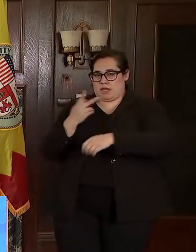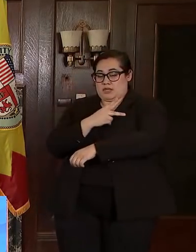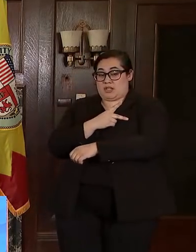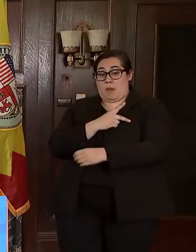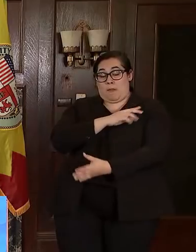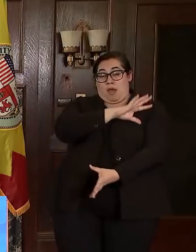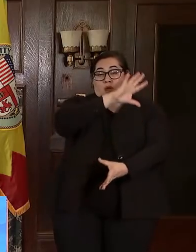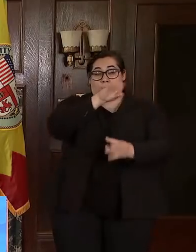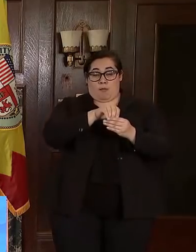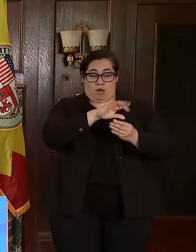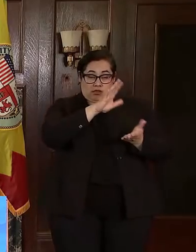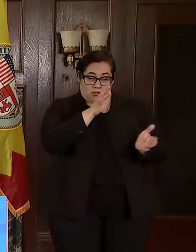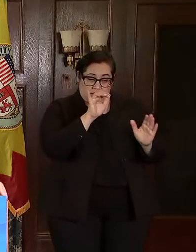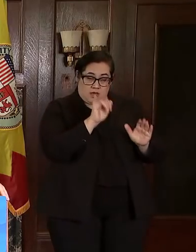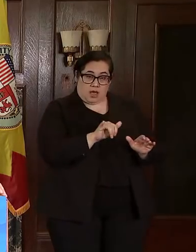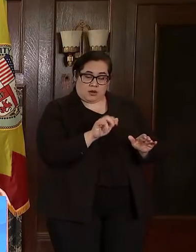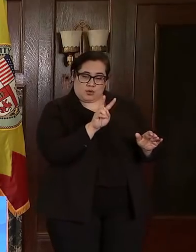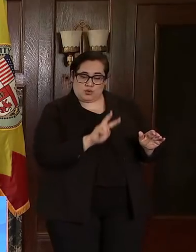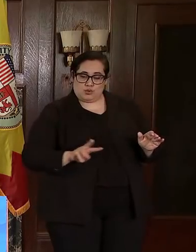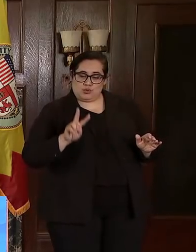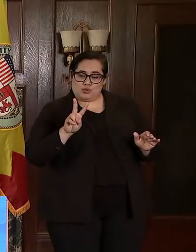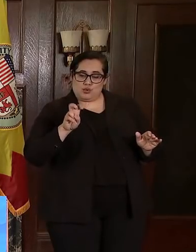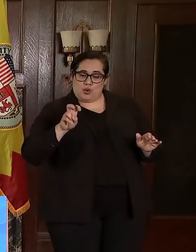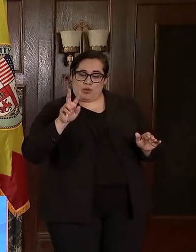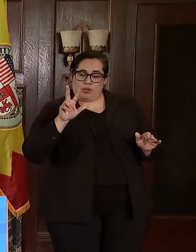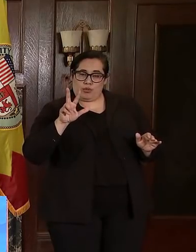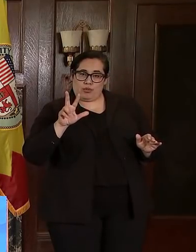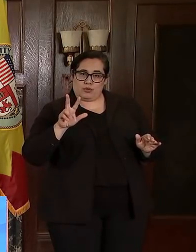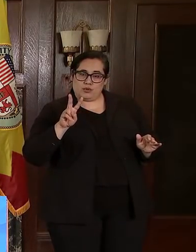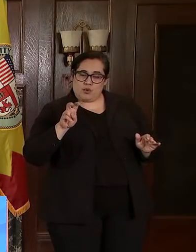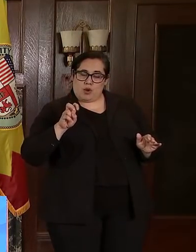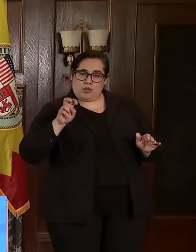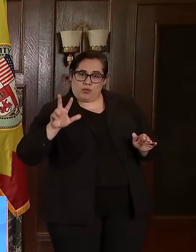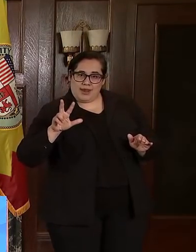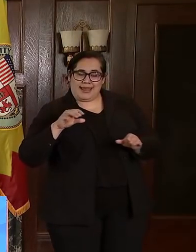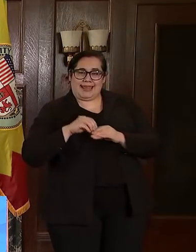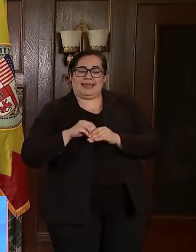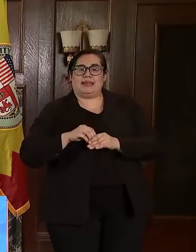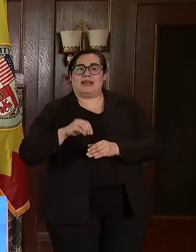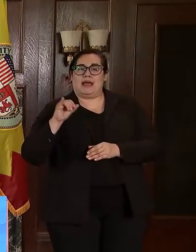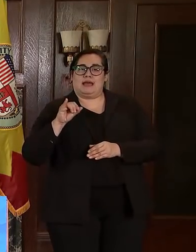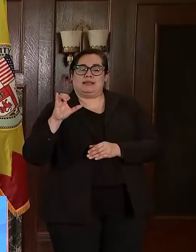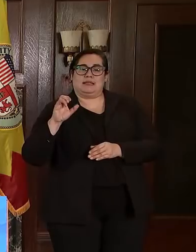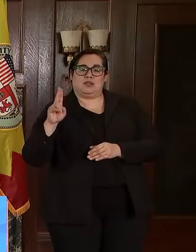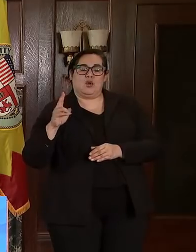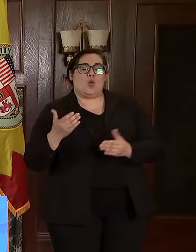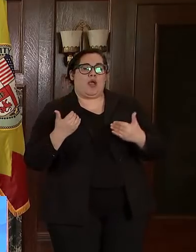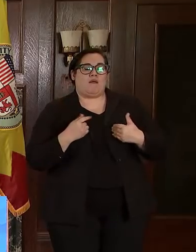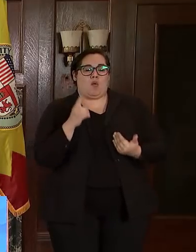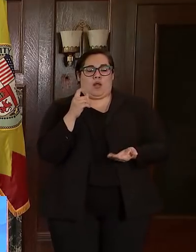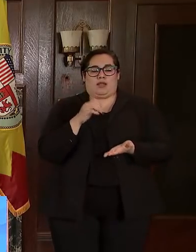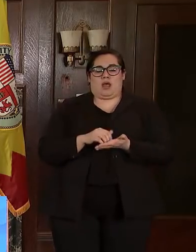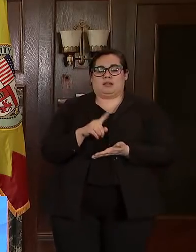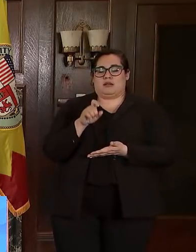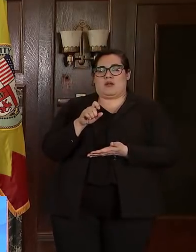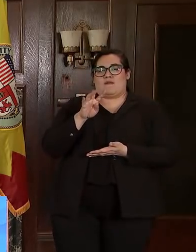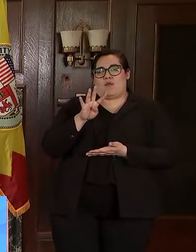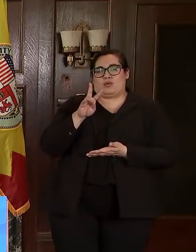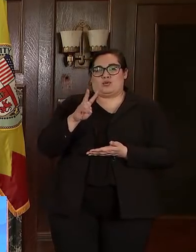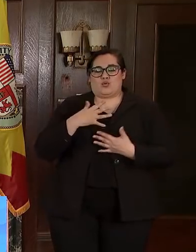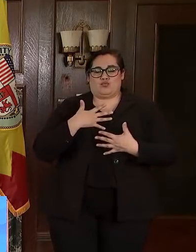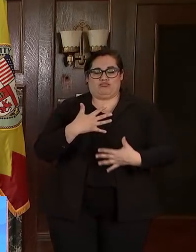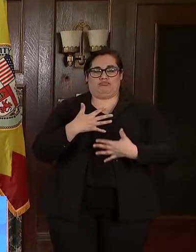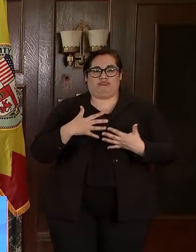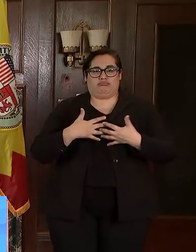entre ellas 203 están en las unidades de cuidado intensivos y tenemos 1,142